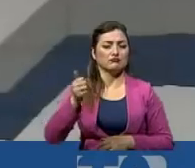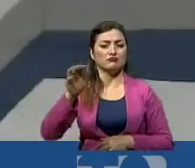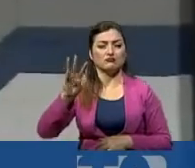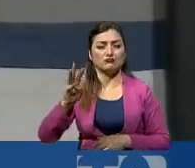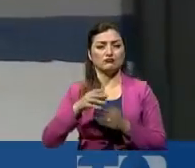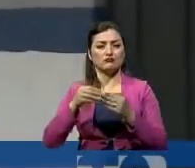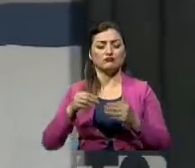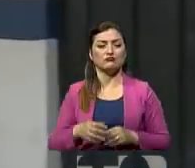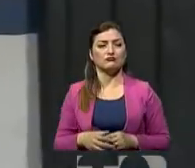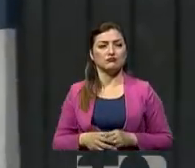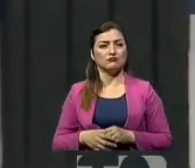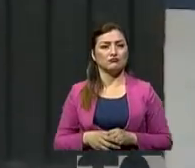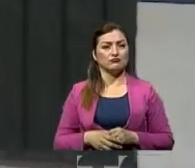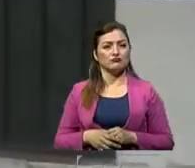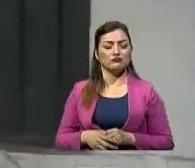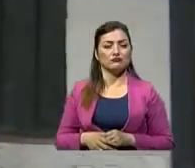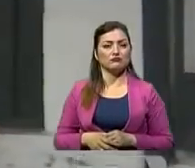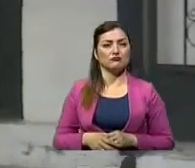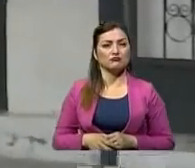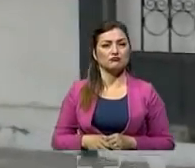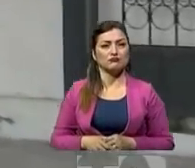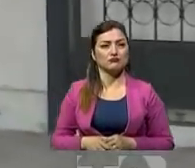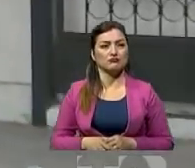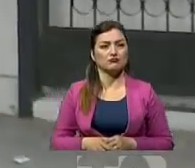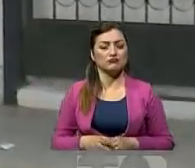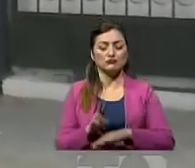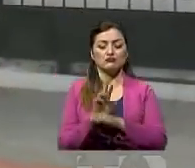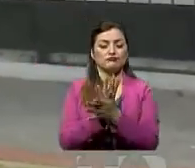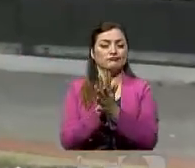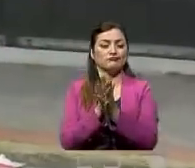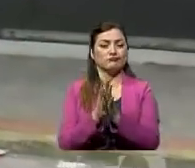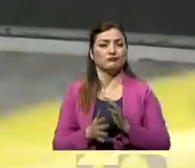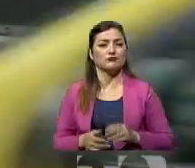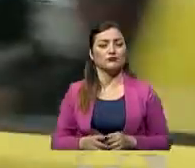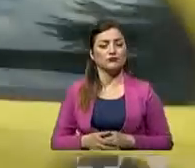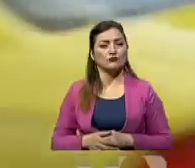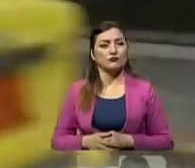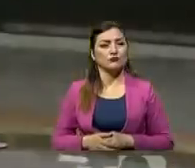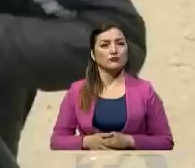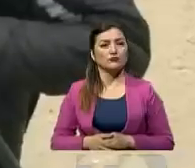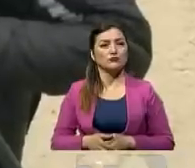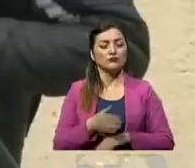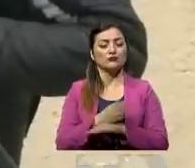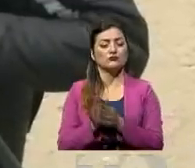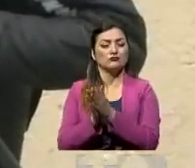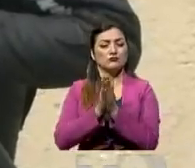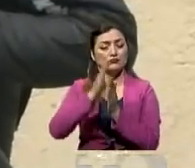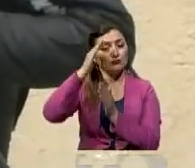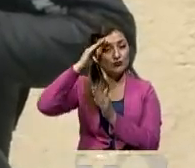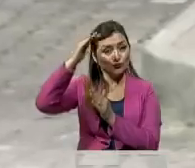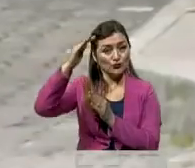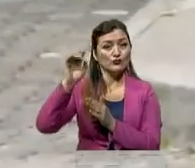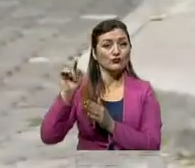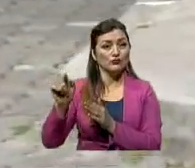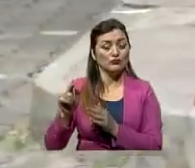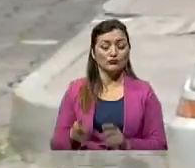$599,816. Sin embargo, estas siguen sin ser utilizadas. Agrega que hay una solicitud por parte de la policía para